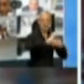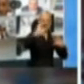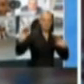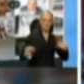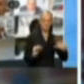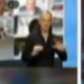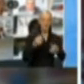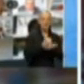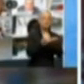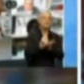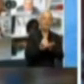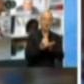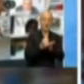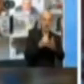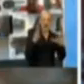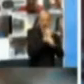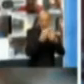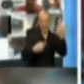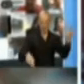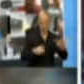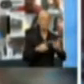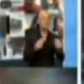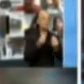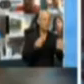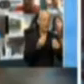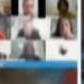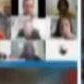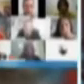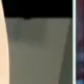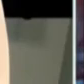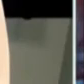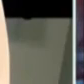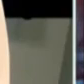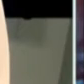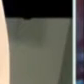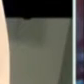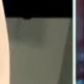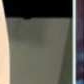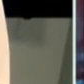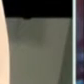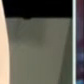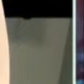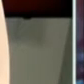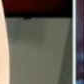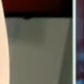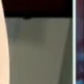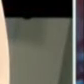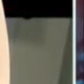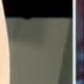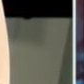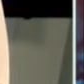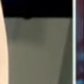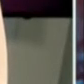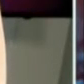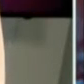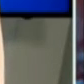respiro para ir llegando a la vacuna, que es, por supuesto, la solución definitiva, pero que no creemos que llegue antes de fin de